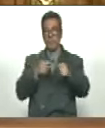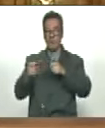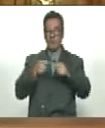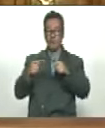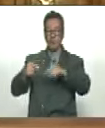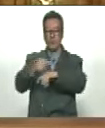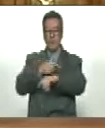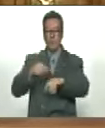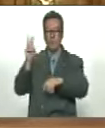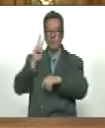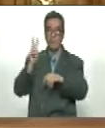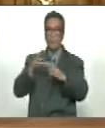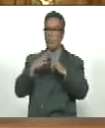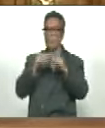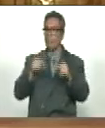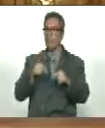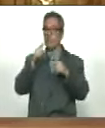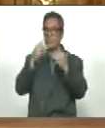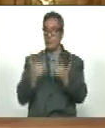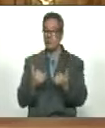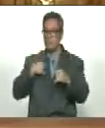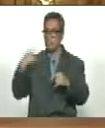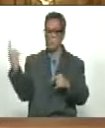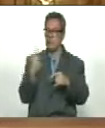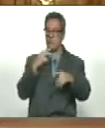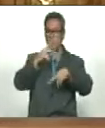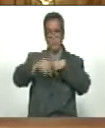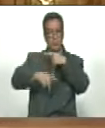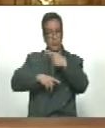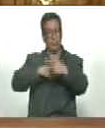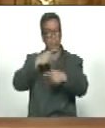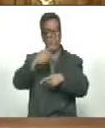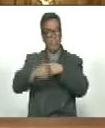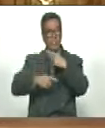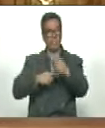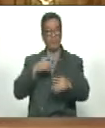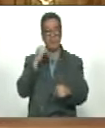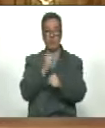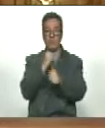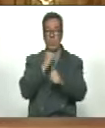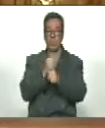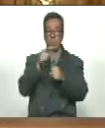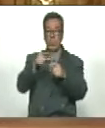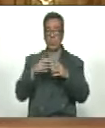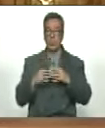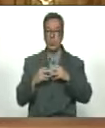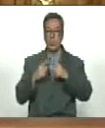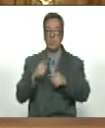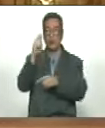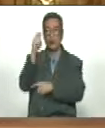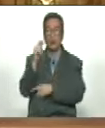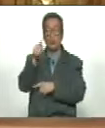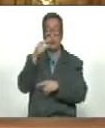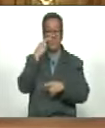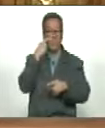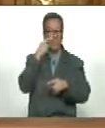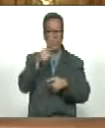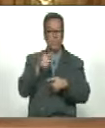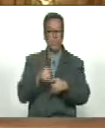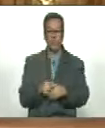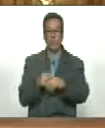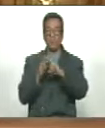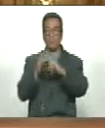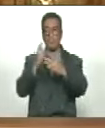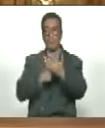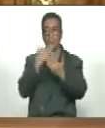del Estado. Todo esto ya se viene desarrollando en esta gestión parlamentaria bajo los lineamientos